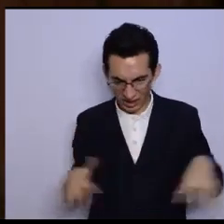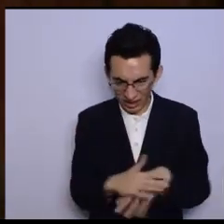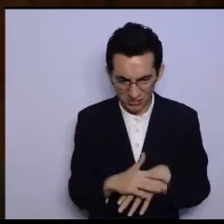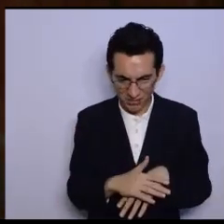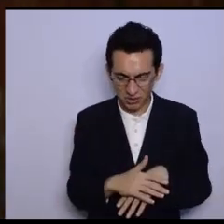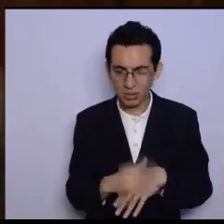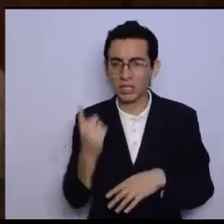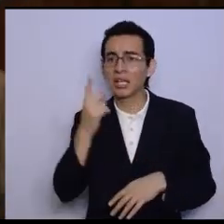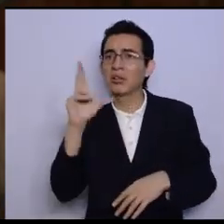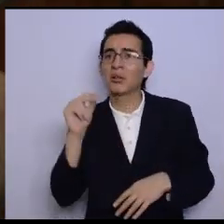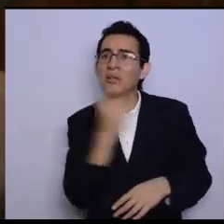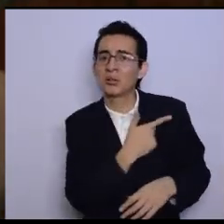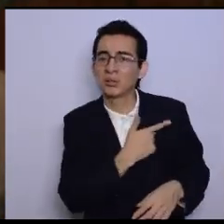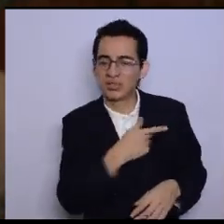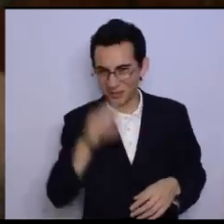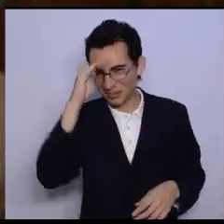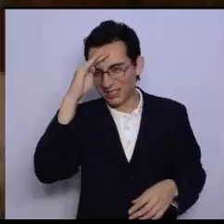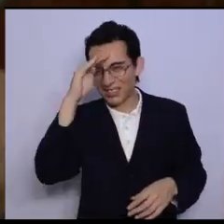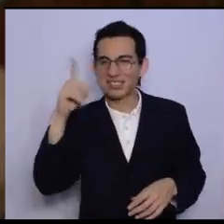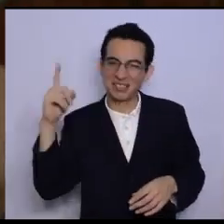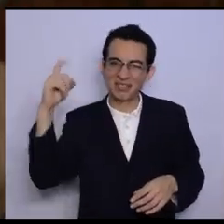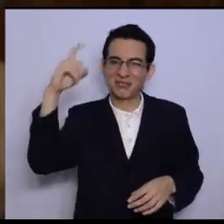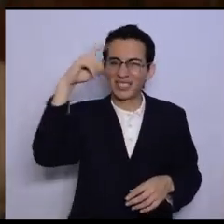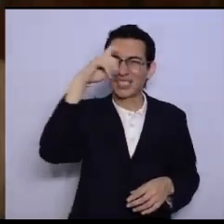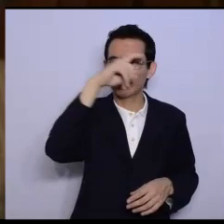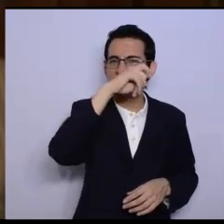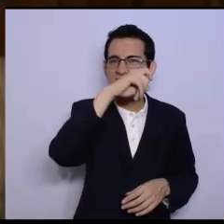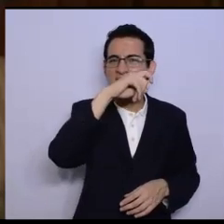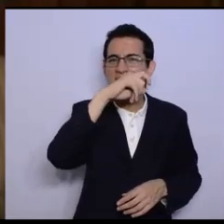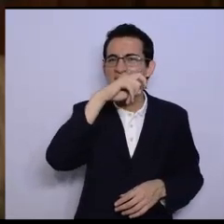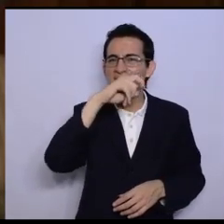guste? Pues difícilmente.